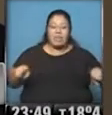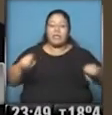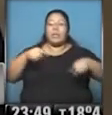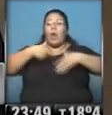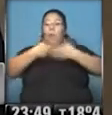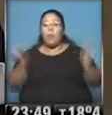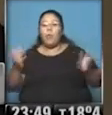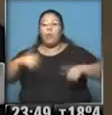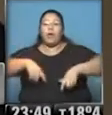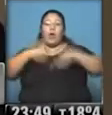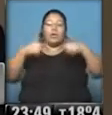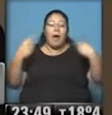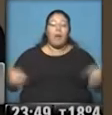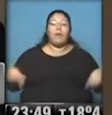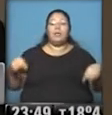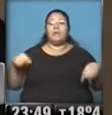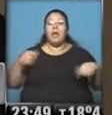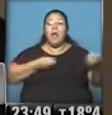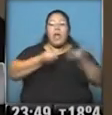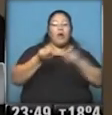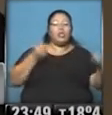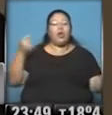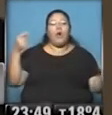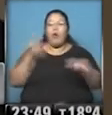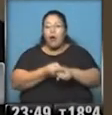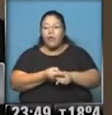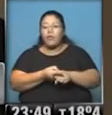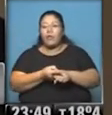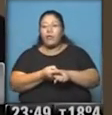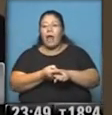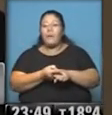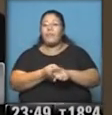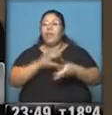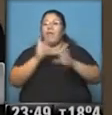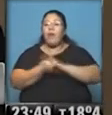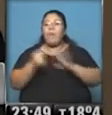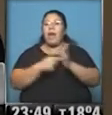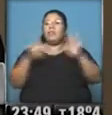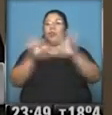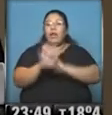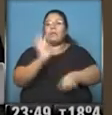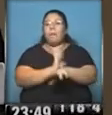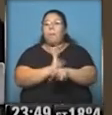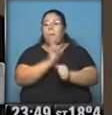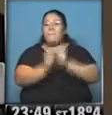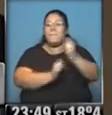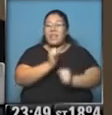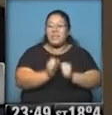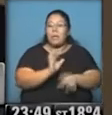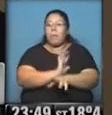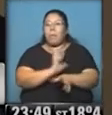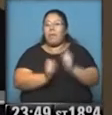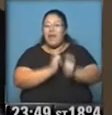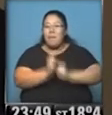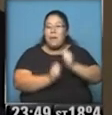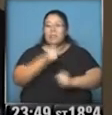lo verde, que combata los negociados, que combate este modelo de ciudad empresa que quiere meter Macri, bueno, tiene que elegir